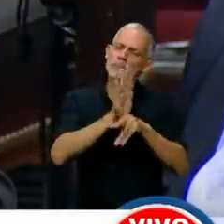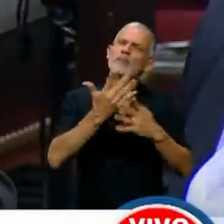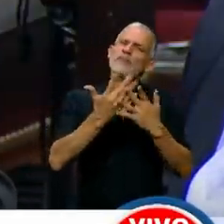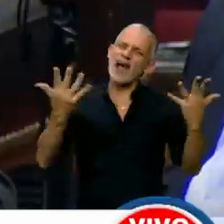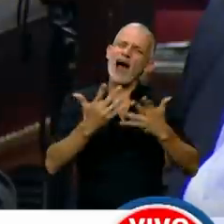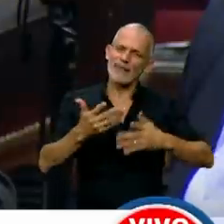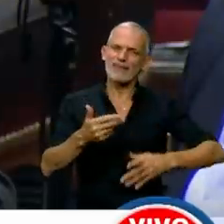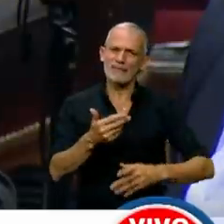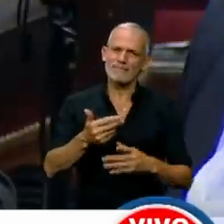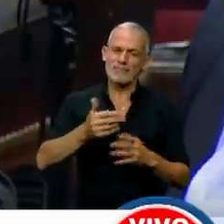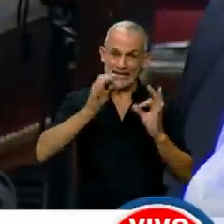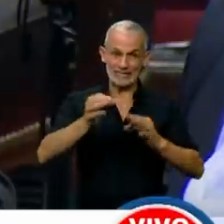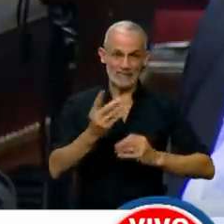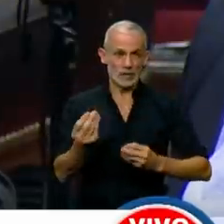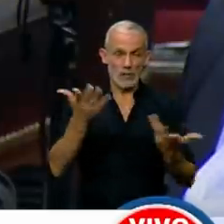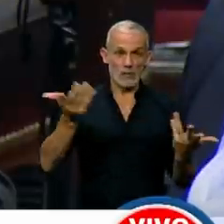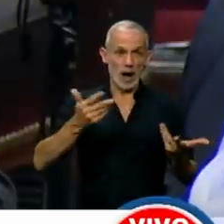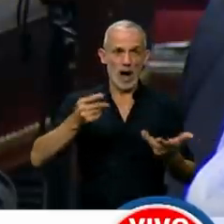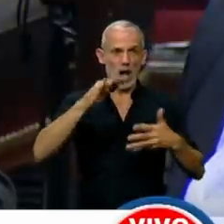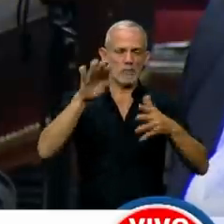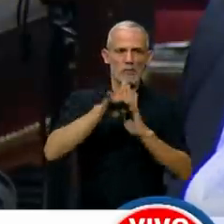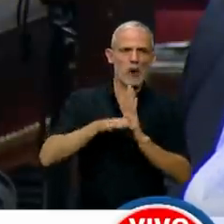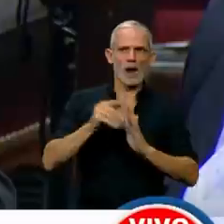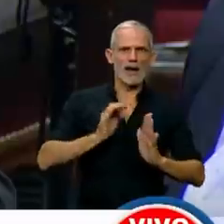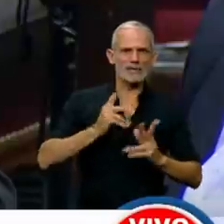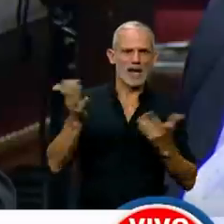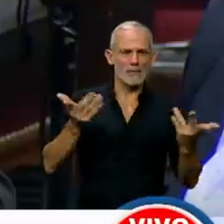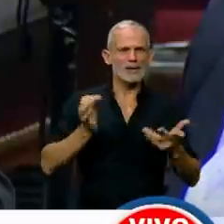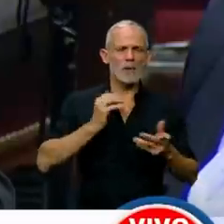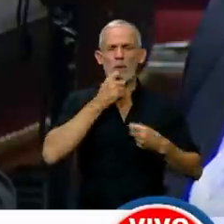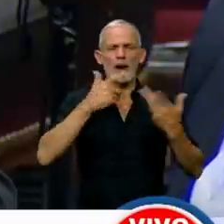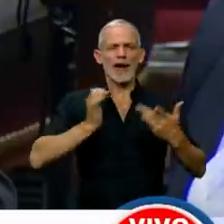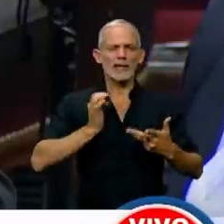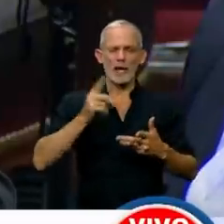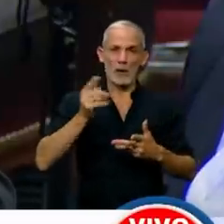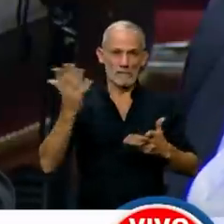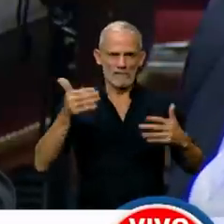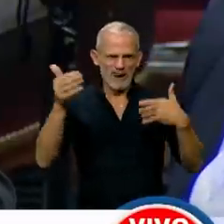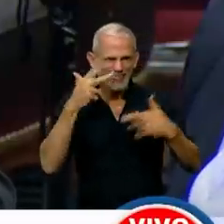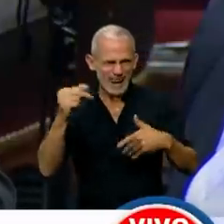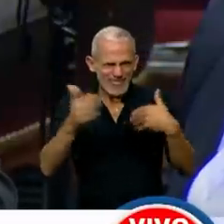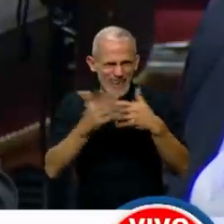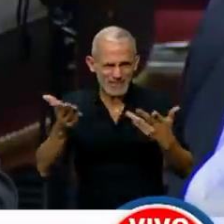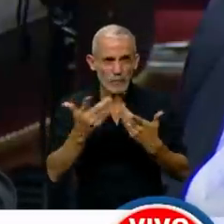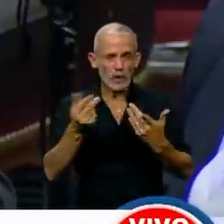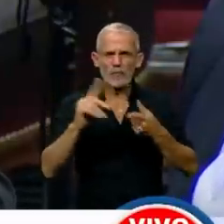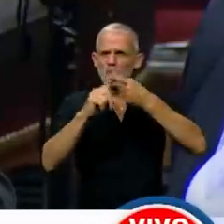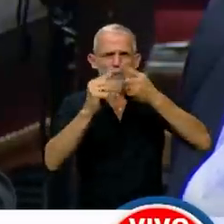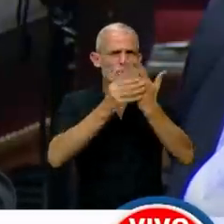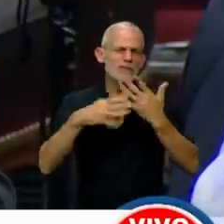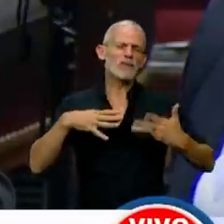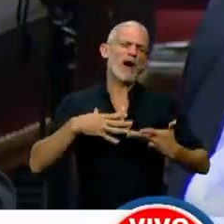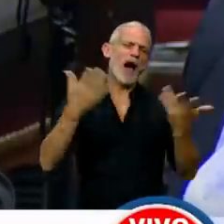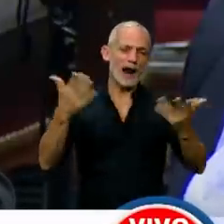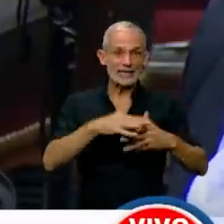a estudiar el estudiar el programa a estudiarlo por arriba a no poder hablar con todos los ministros